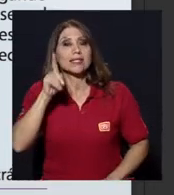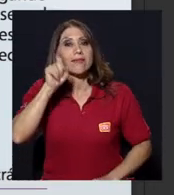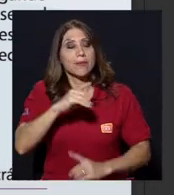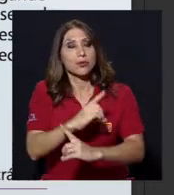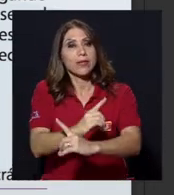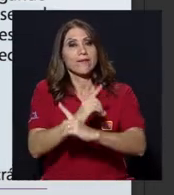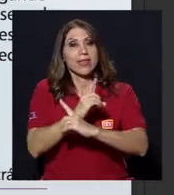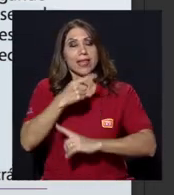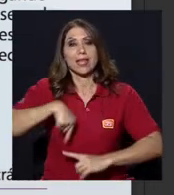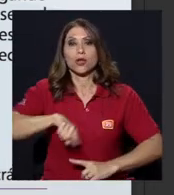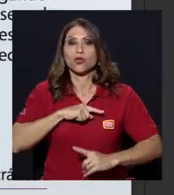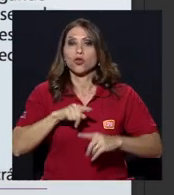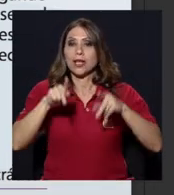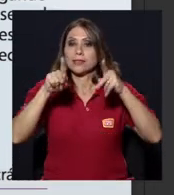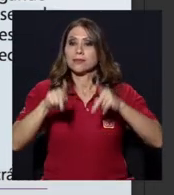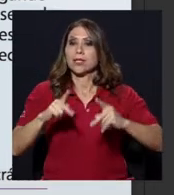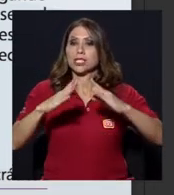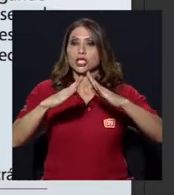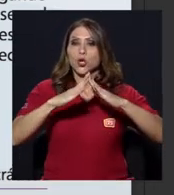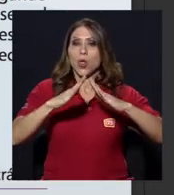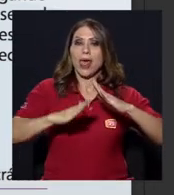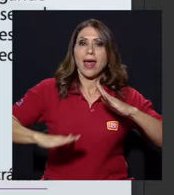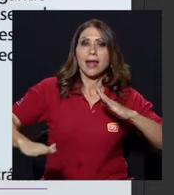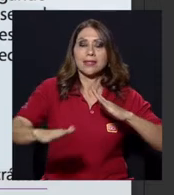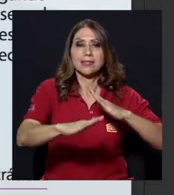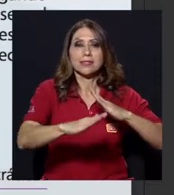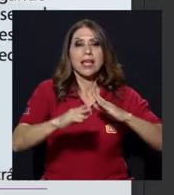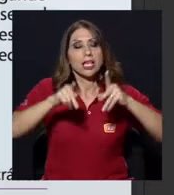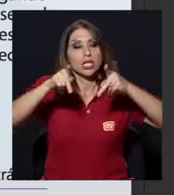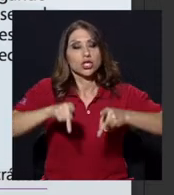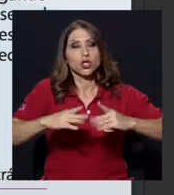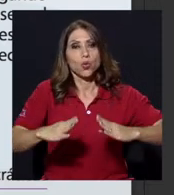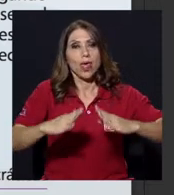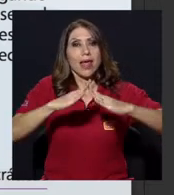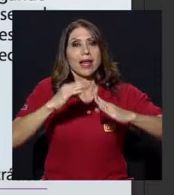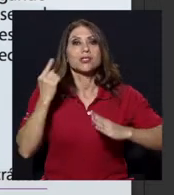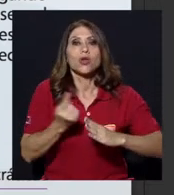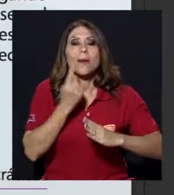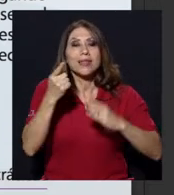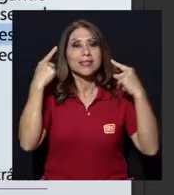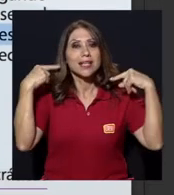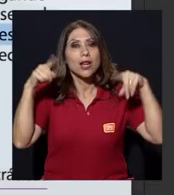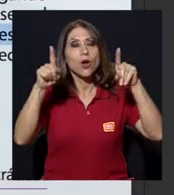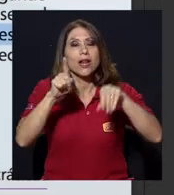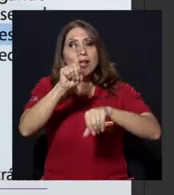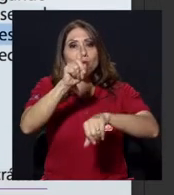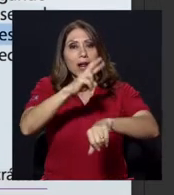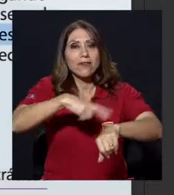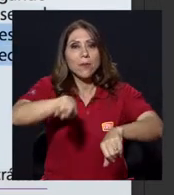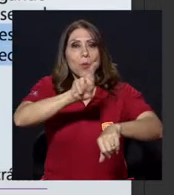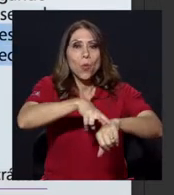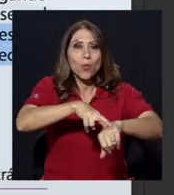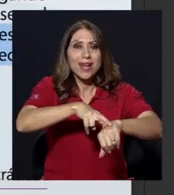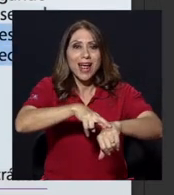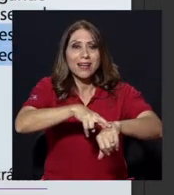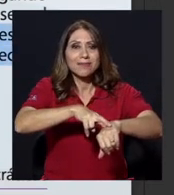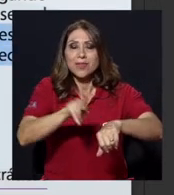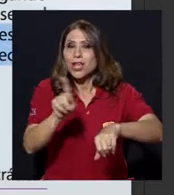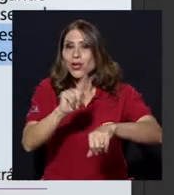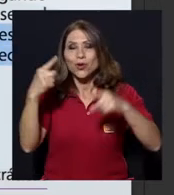somos ciudadanas y la ciudadanía solamente se logra en una república, no se logra en un